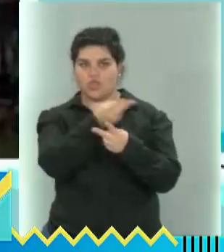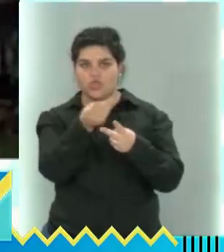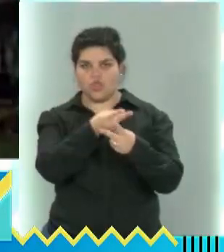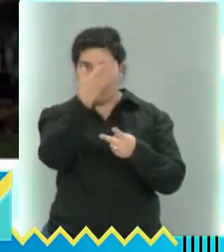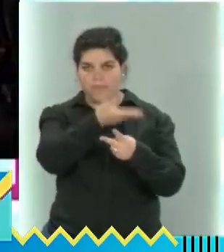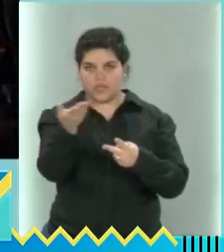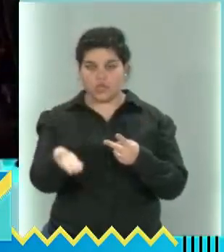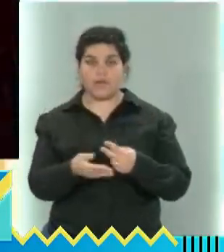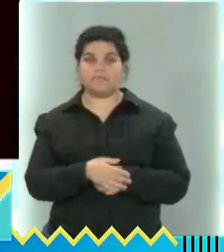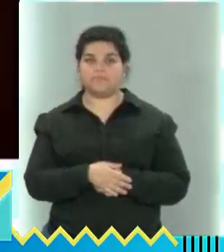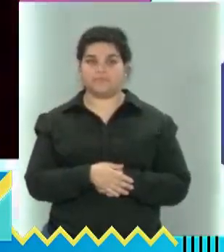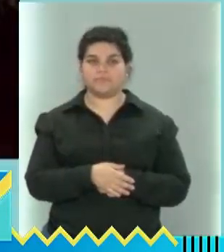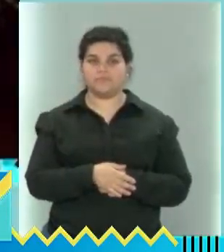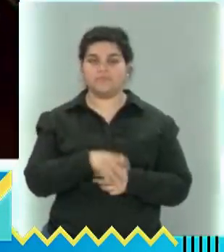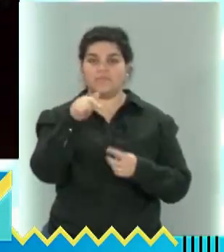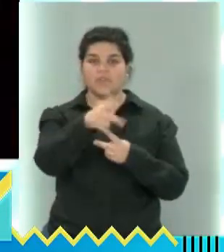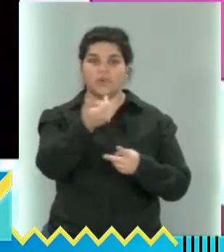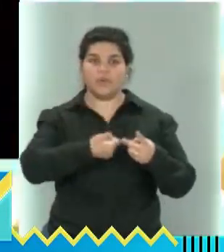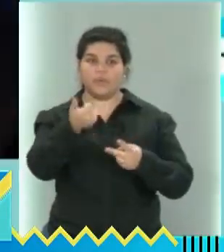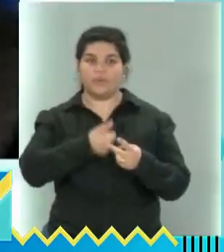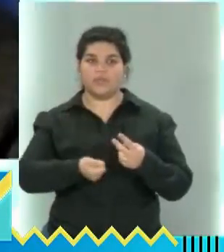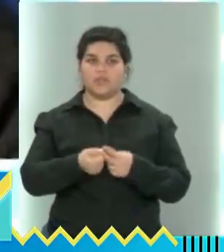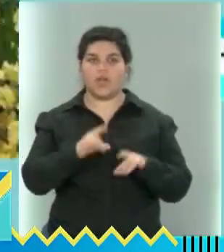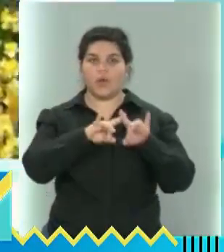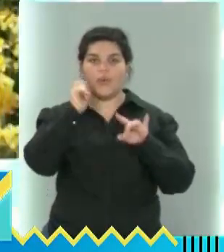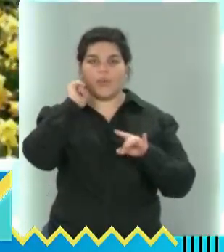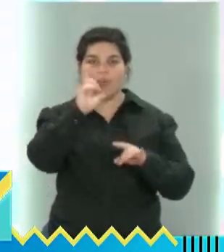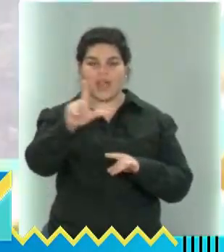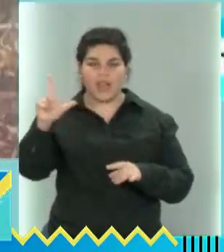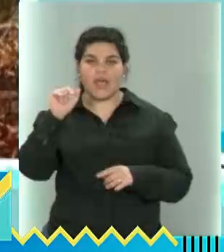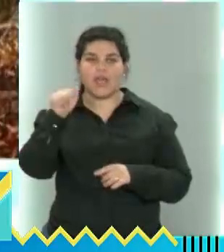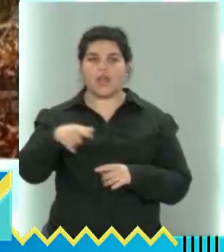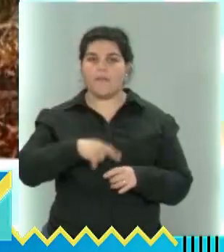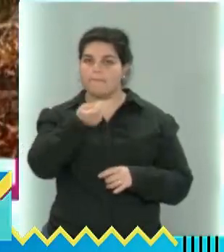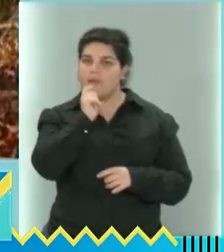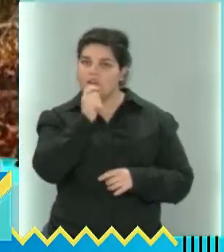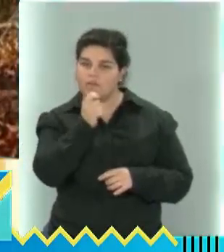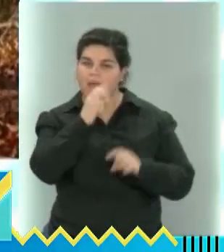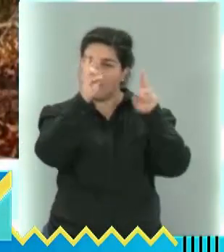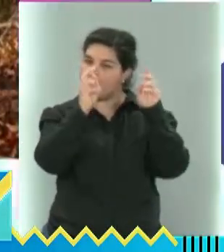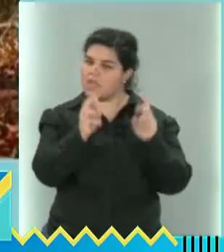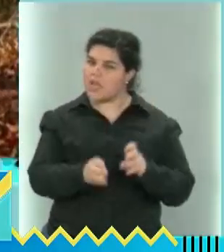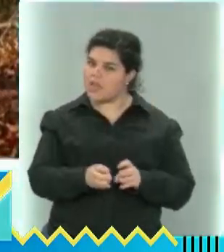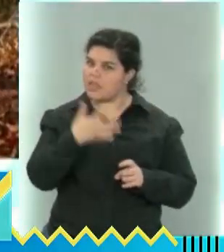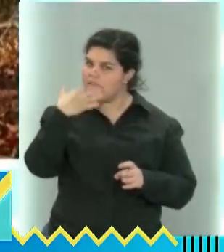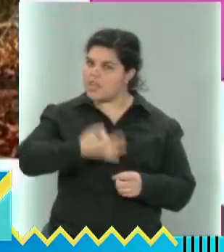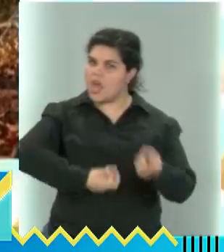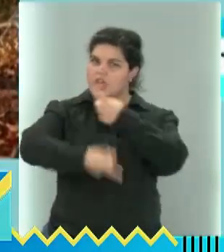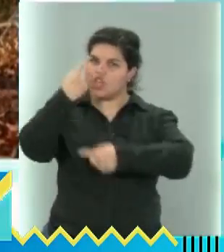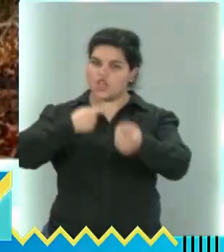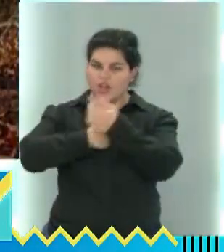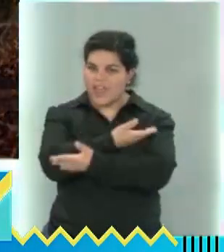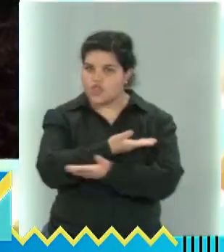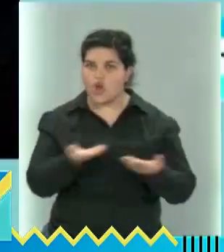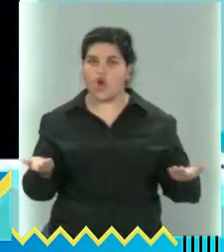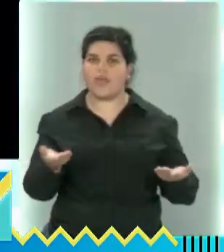Gran Pez nos cuenta la historia de Will, un joven periodista que trata de investigar si todas las historias extraordinarias e